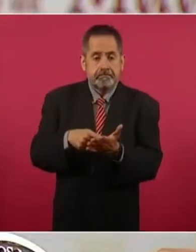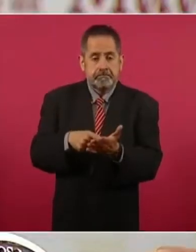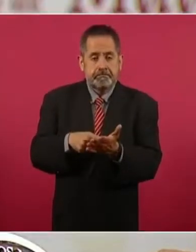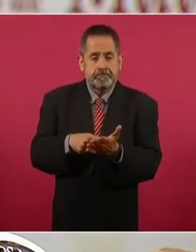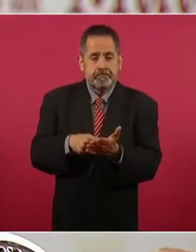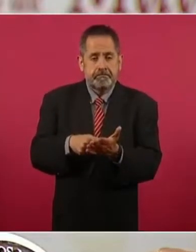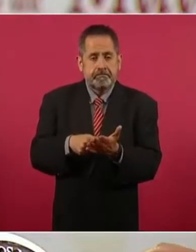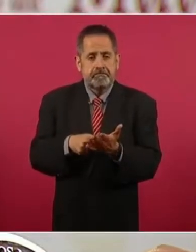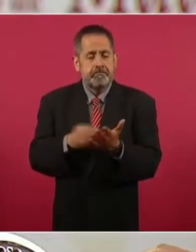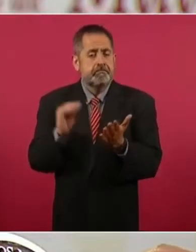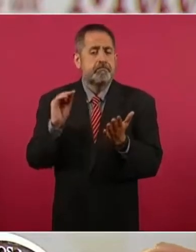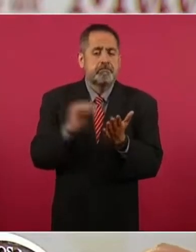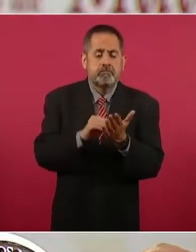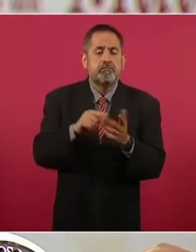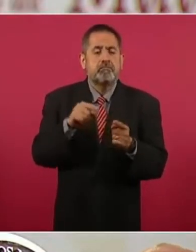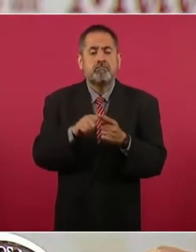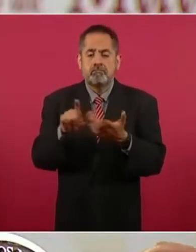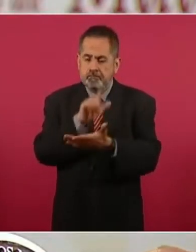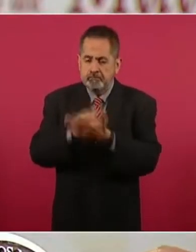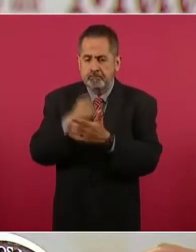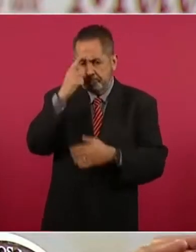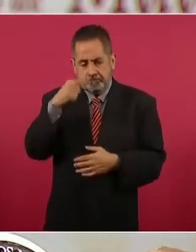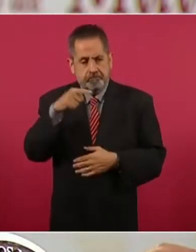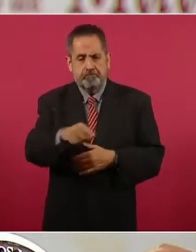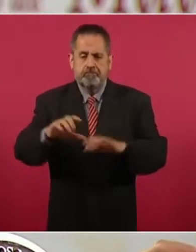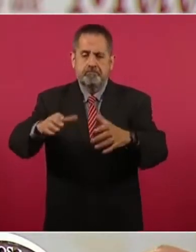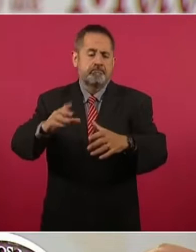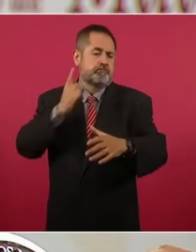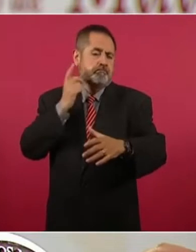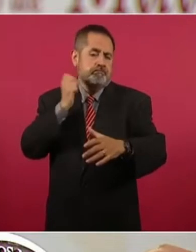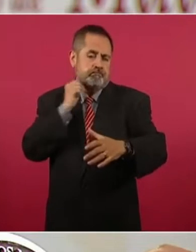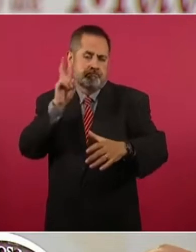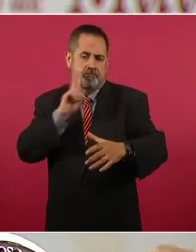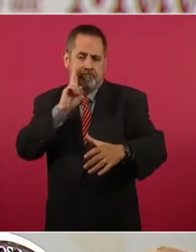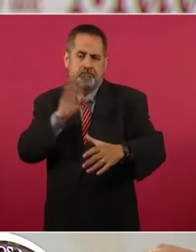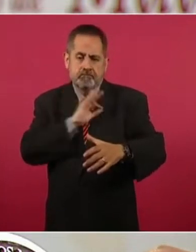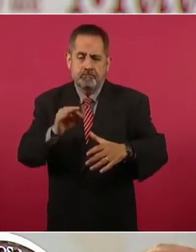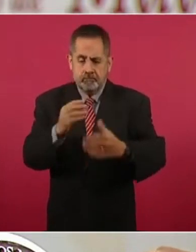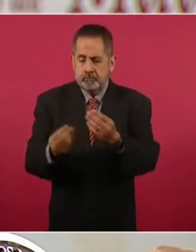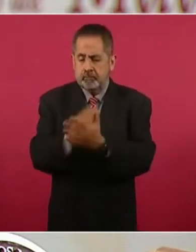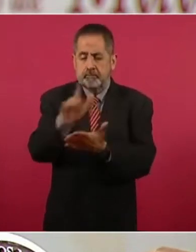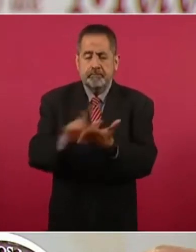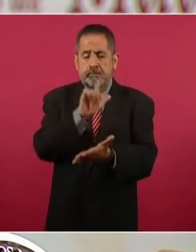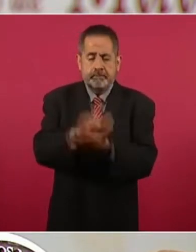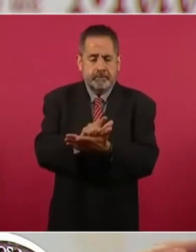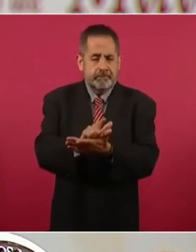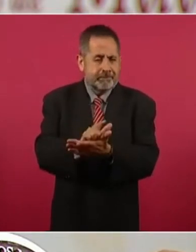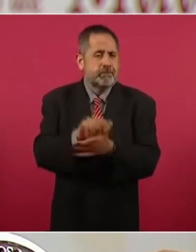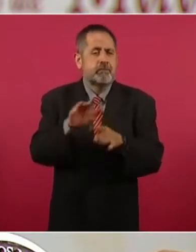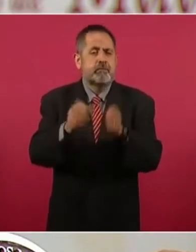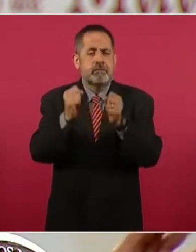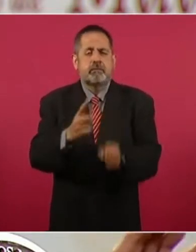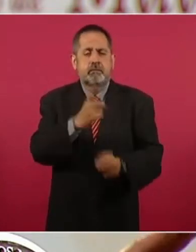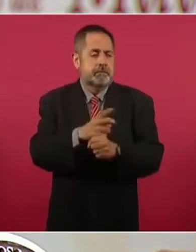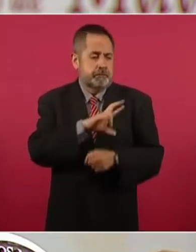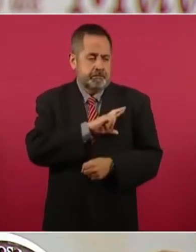que establece una base legal para que el Congreso pueda legislar para crear una ley general de seguridad privada.